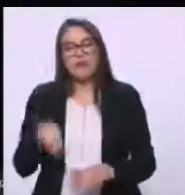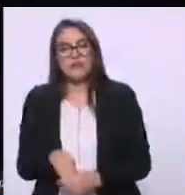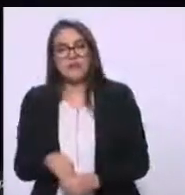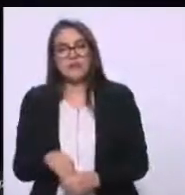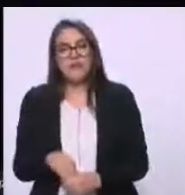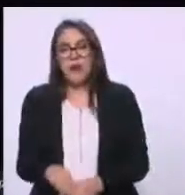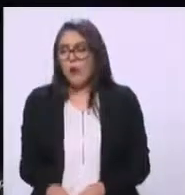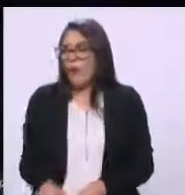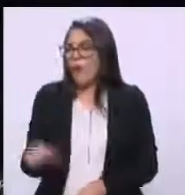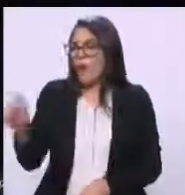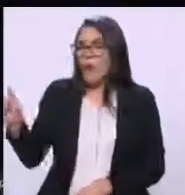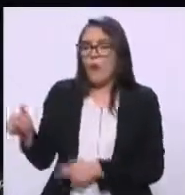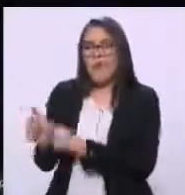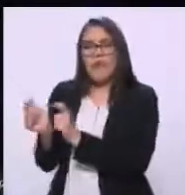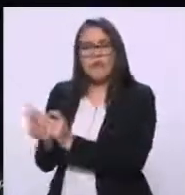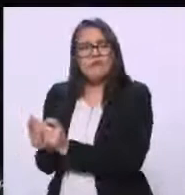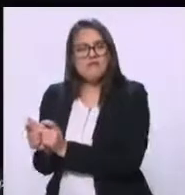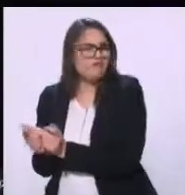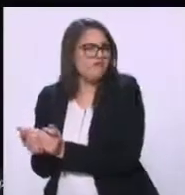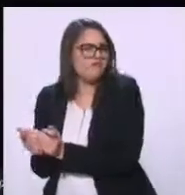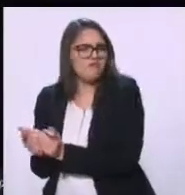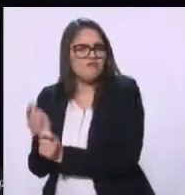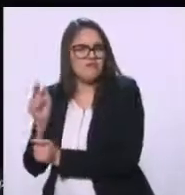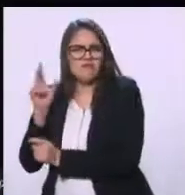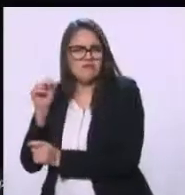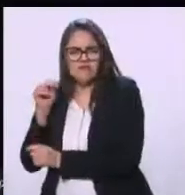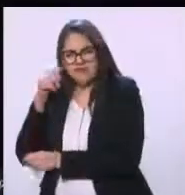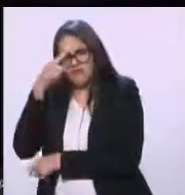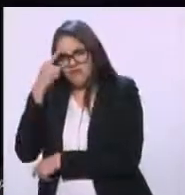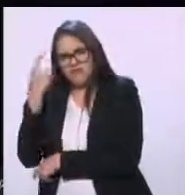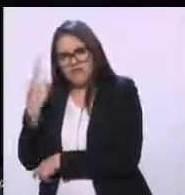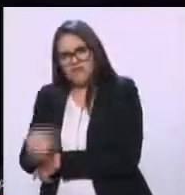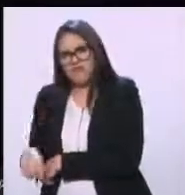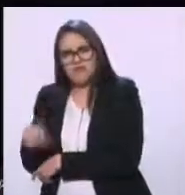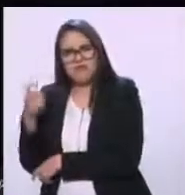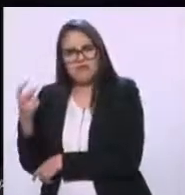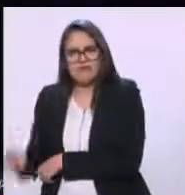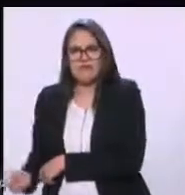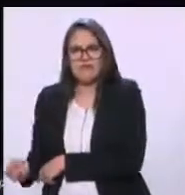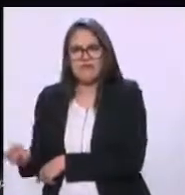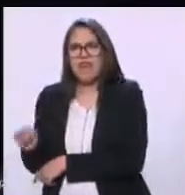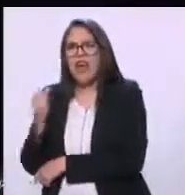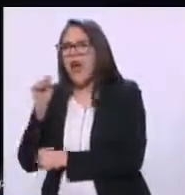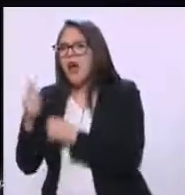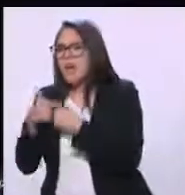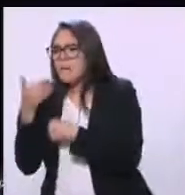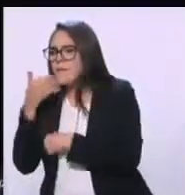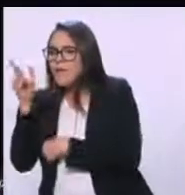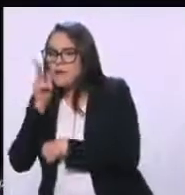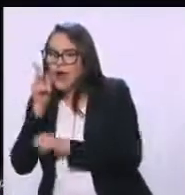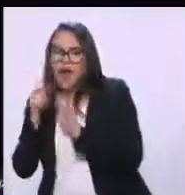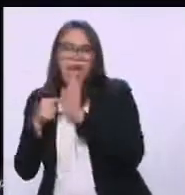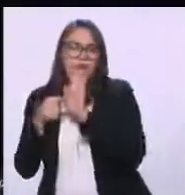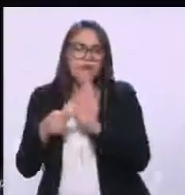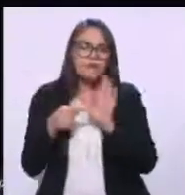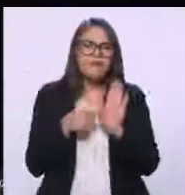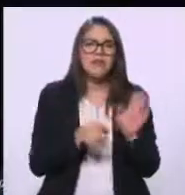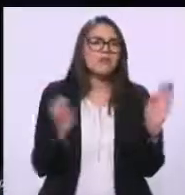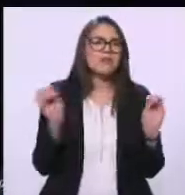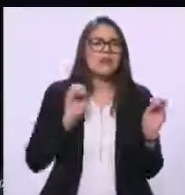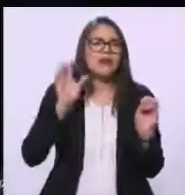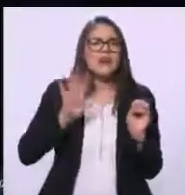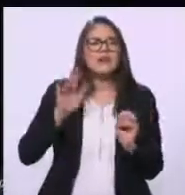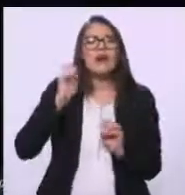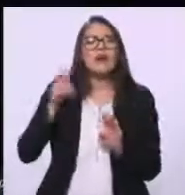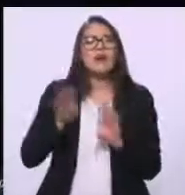caso, este supuesto grupo, del cual Anonymous México ya se deslindó, pues no dejó rastros, y todo parece que se trata de una especie